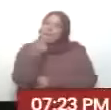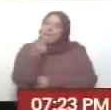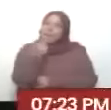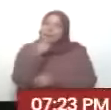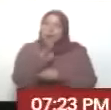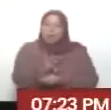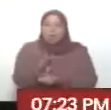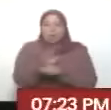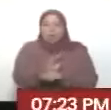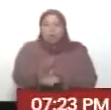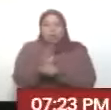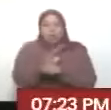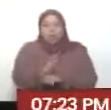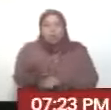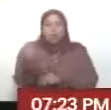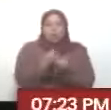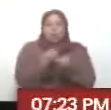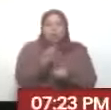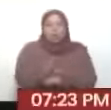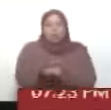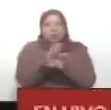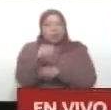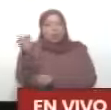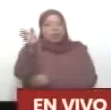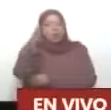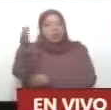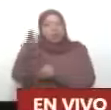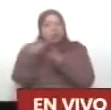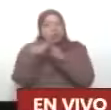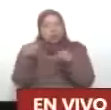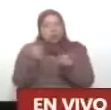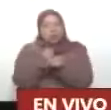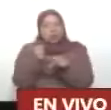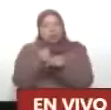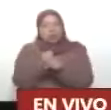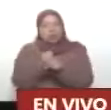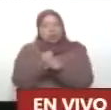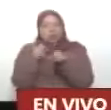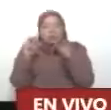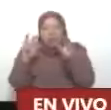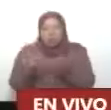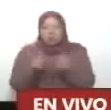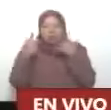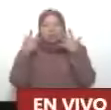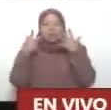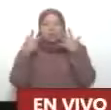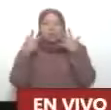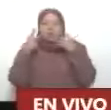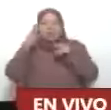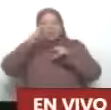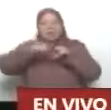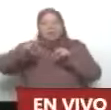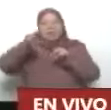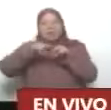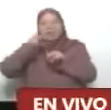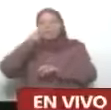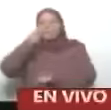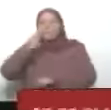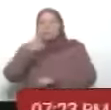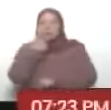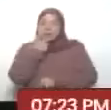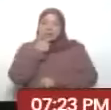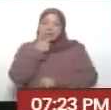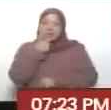de la bandera. La estrella que más hay que cuidar de la bandera, todas hay que cuidarla. Pero la octava es como una niña bonita, nuestra